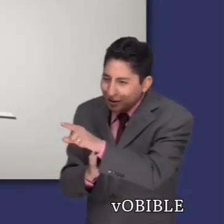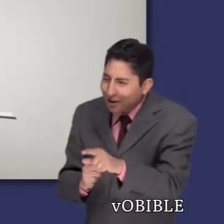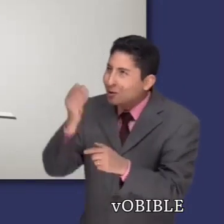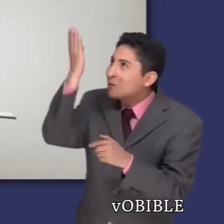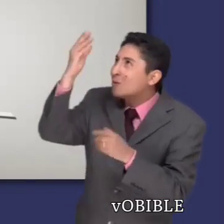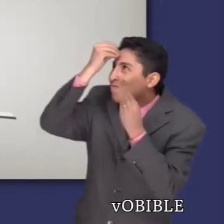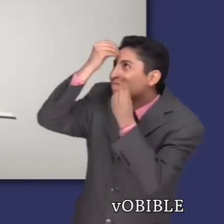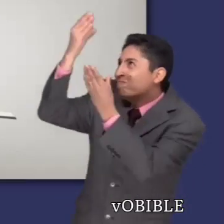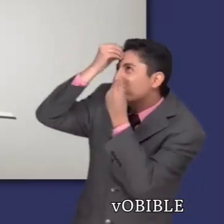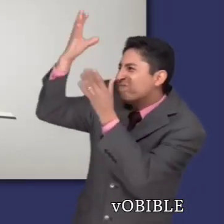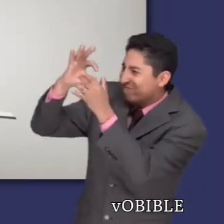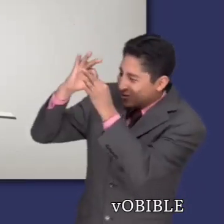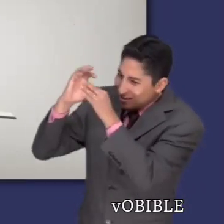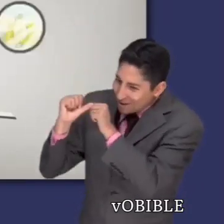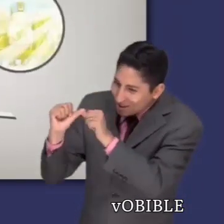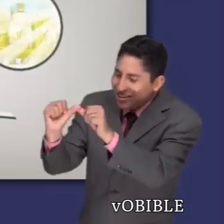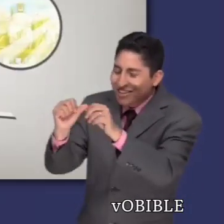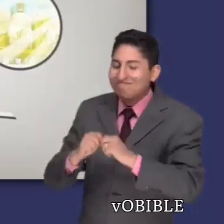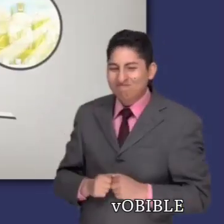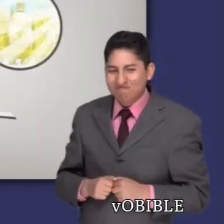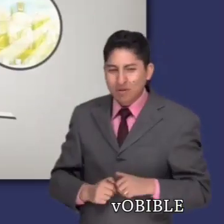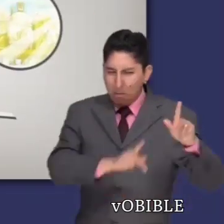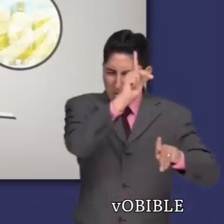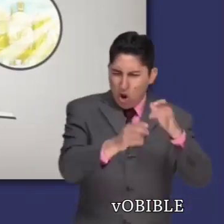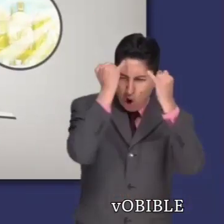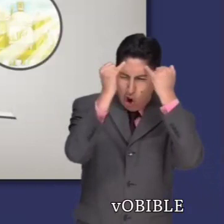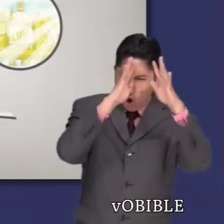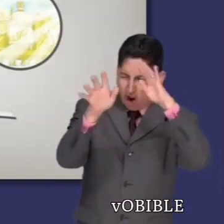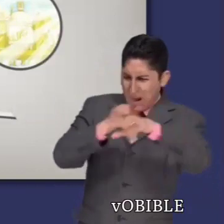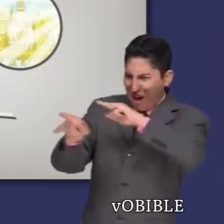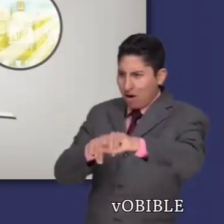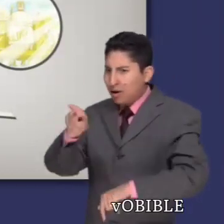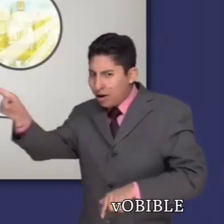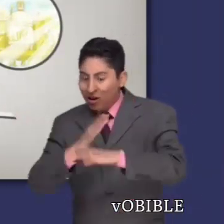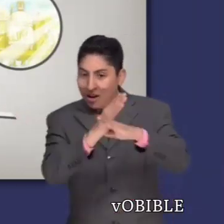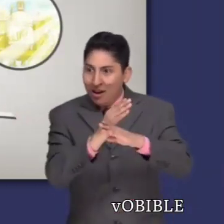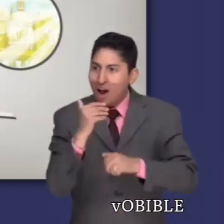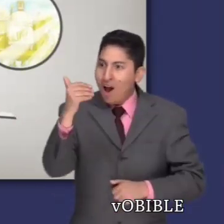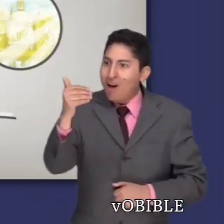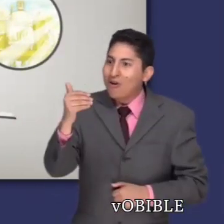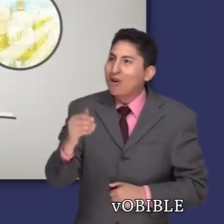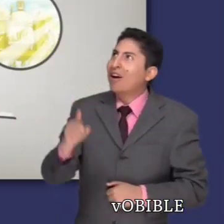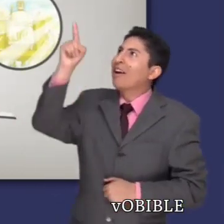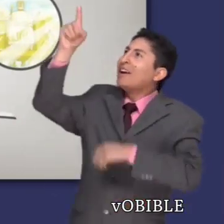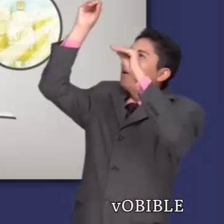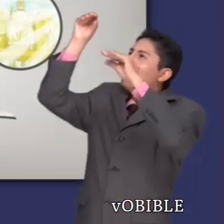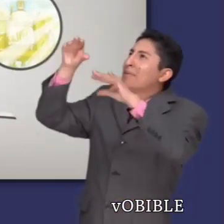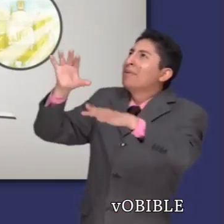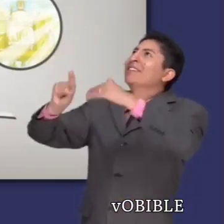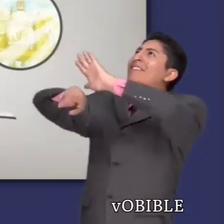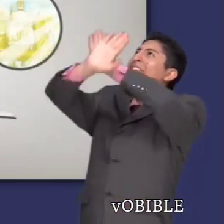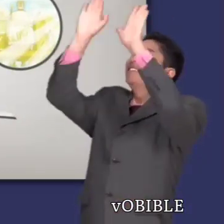andando según los mandamientos de Dios, y en que quienes se oponen con firmeza a la apostasía tendrán el honor de heredar